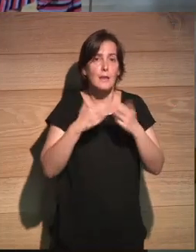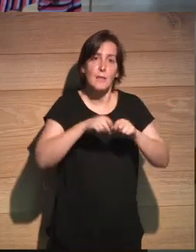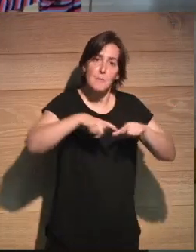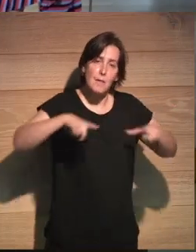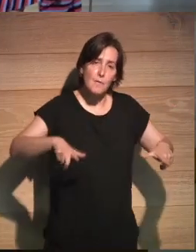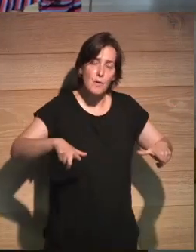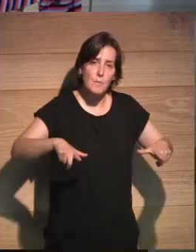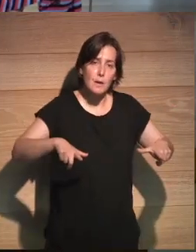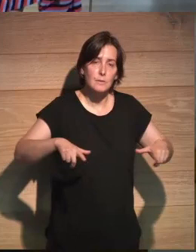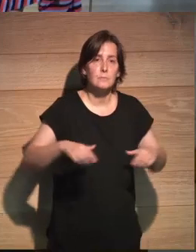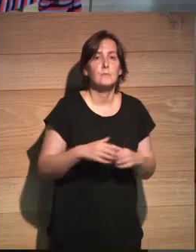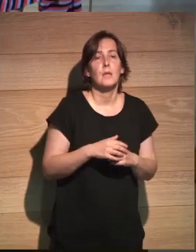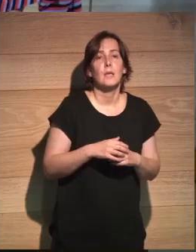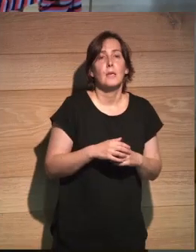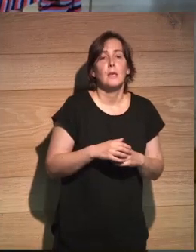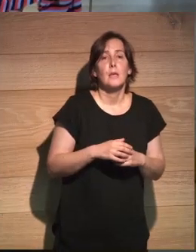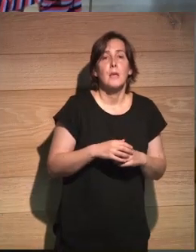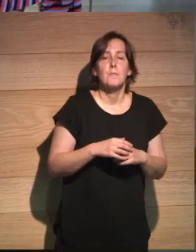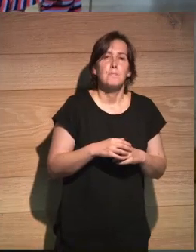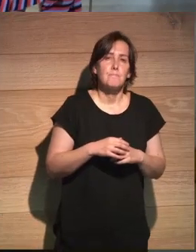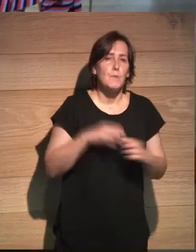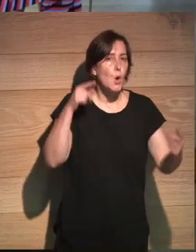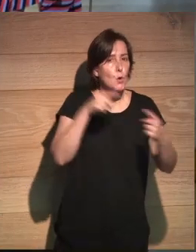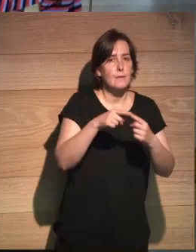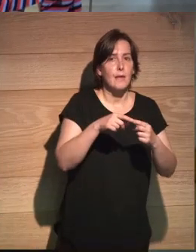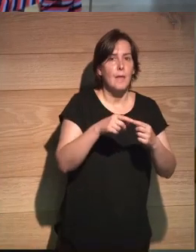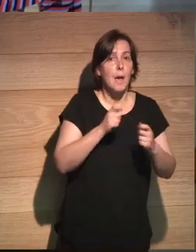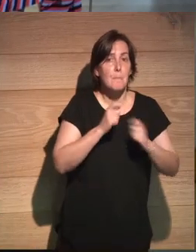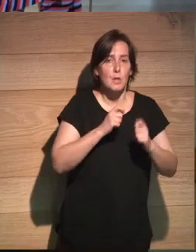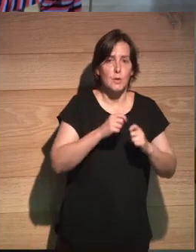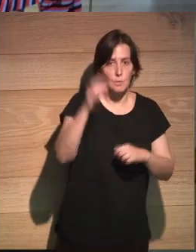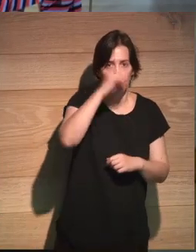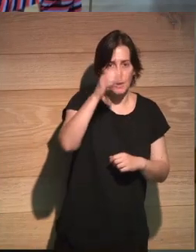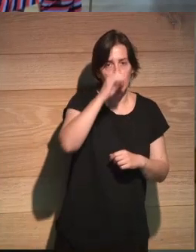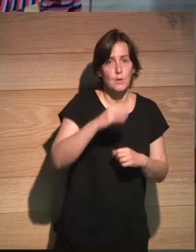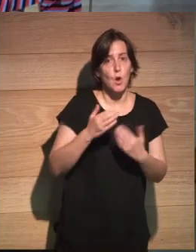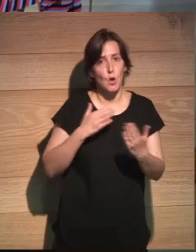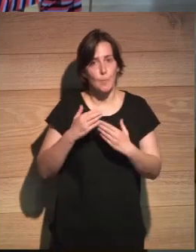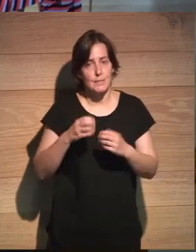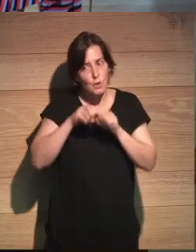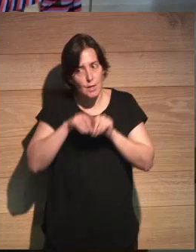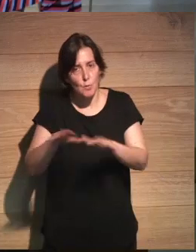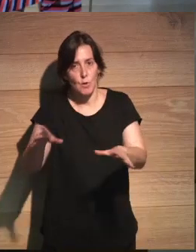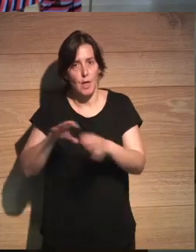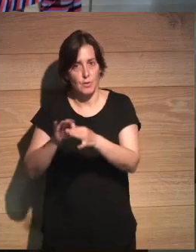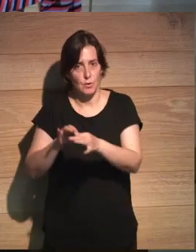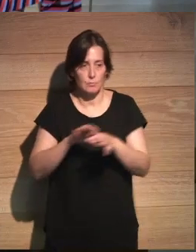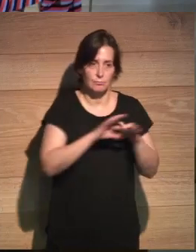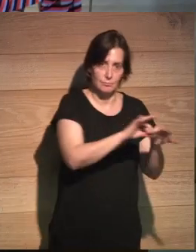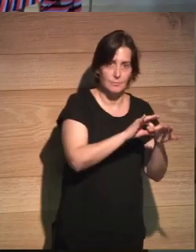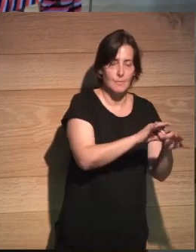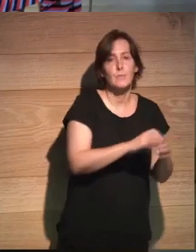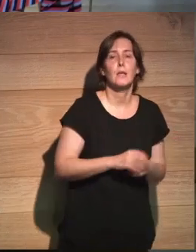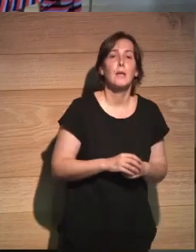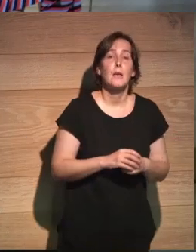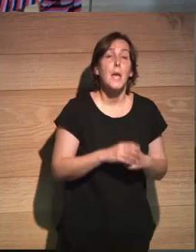dedicamos? En el caso de Agencia SINC, más al periodismo científico y otras como The Conversation más a la divulgación, aunque tiene muchas aristas que se rozan